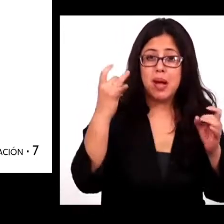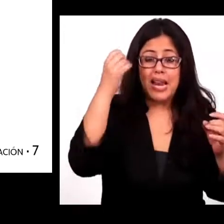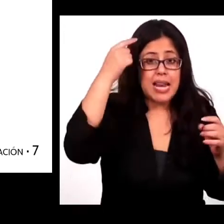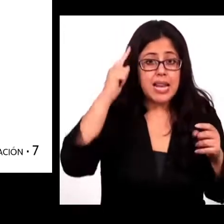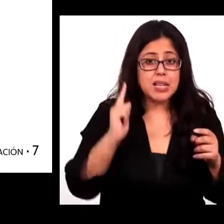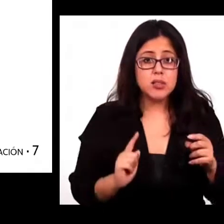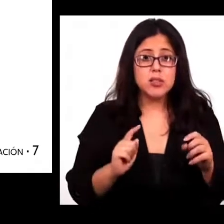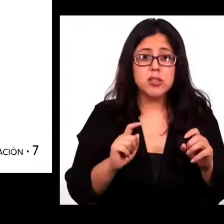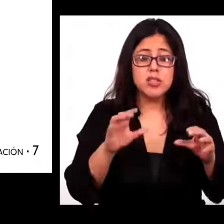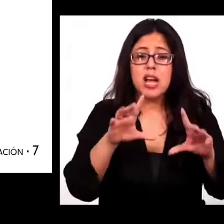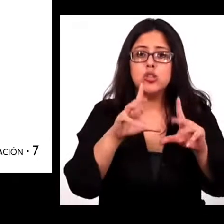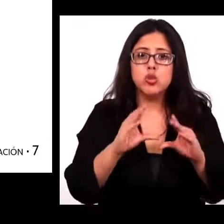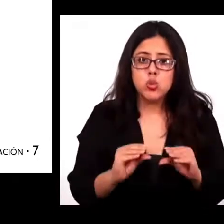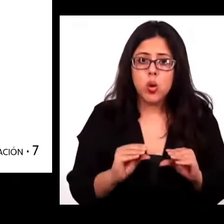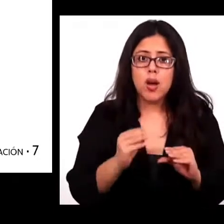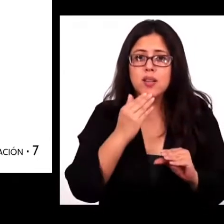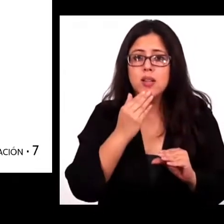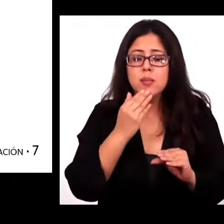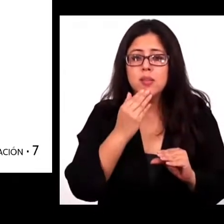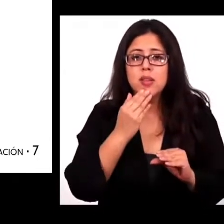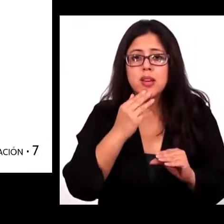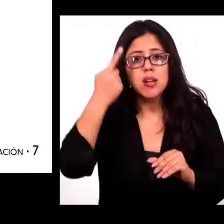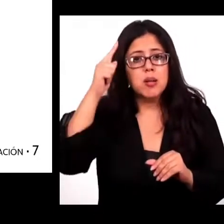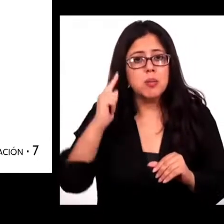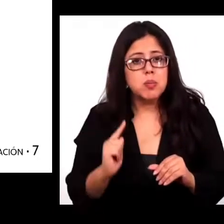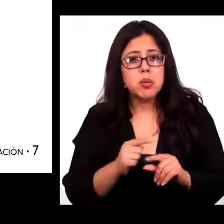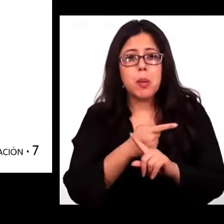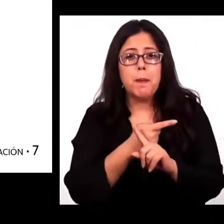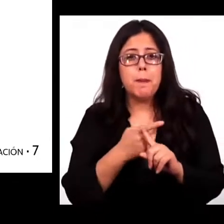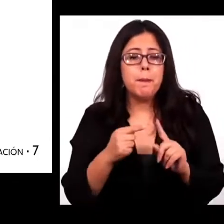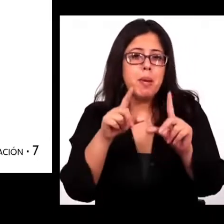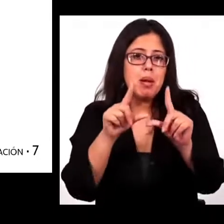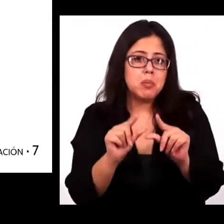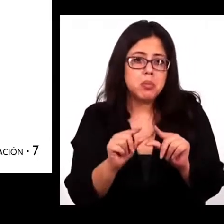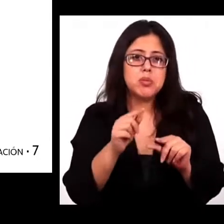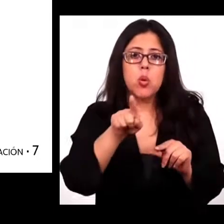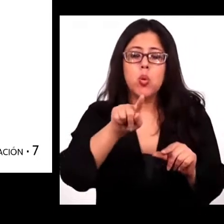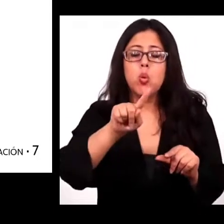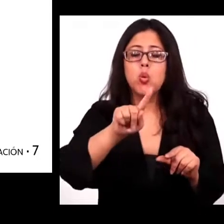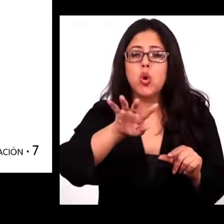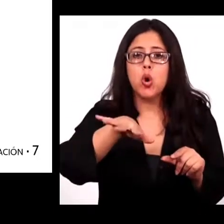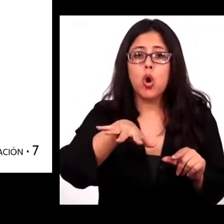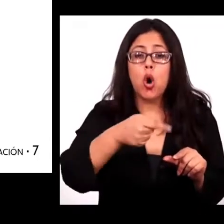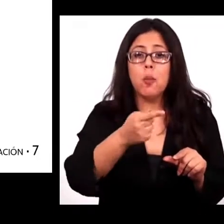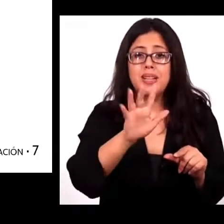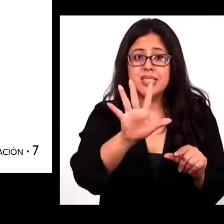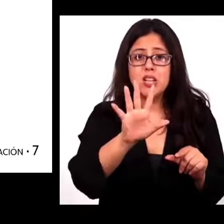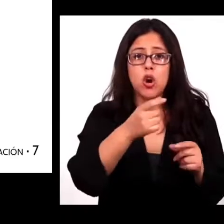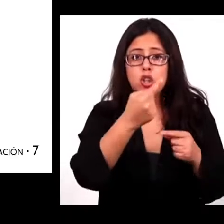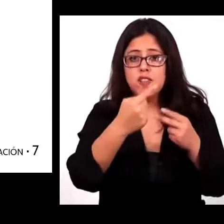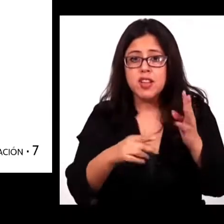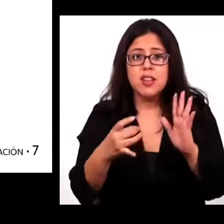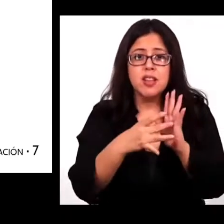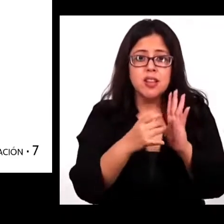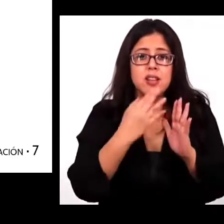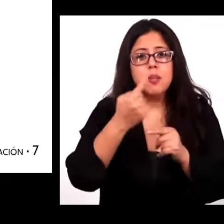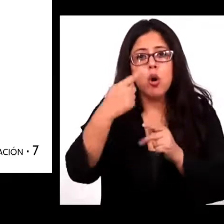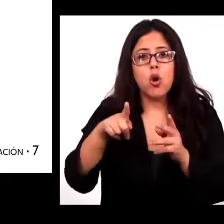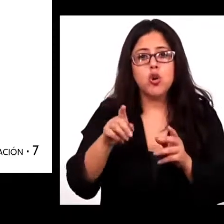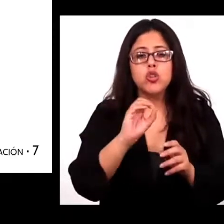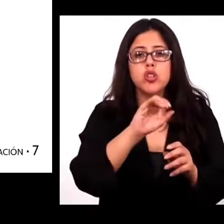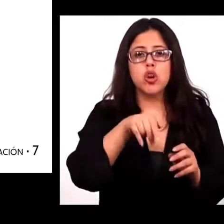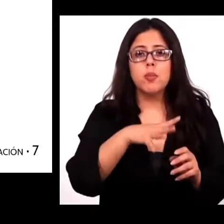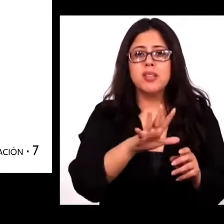de lesiones graves, de lesiones menos graves, un 1,5% de otros delitos y un 0,5% sin información